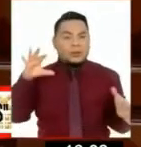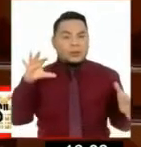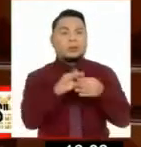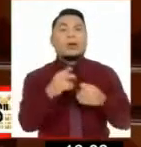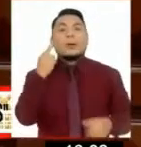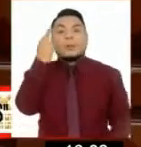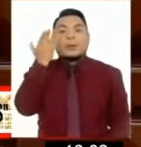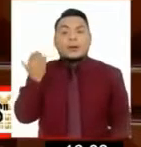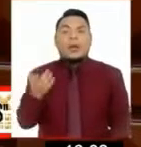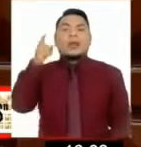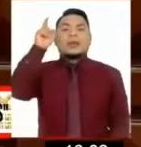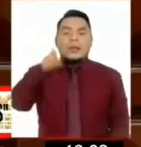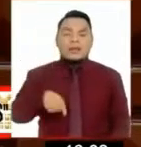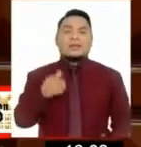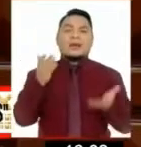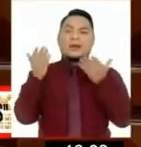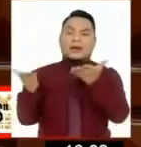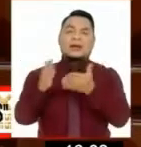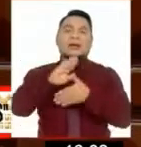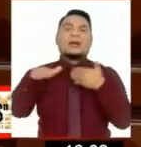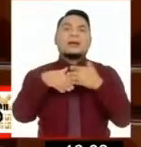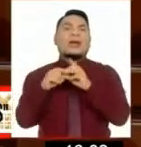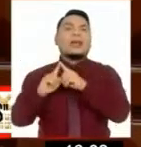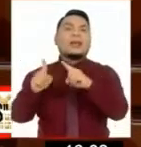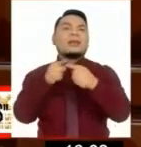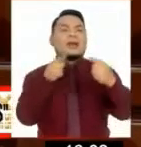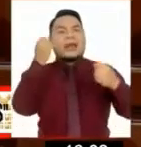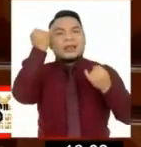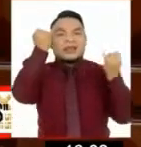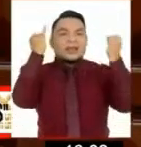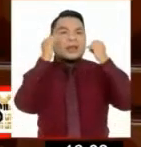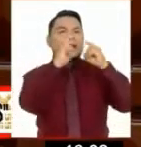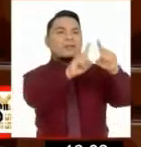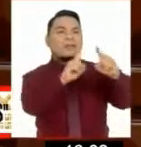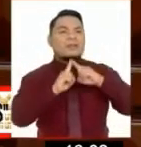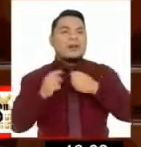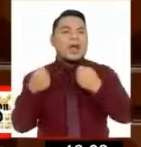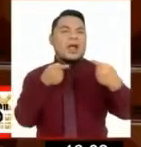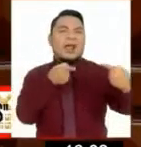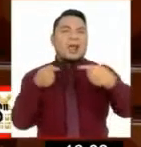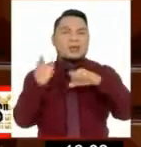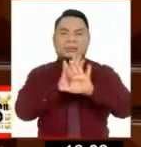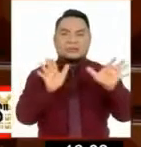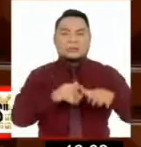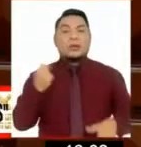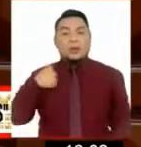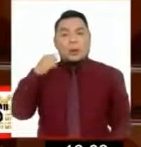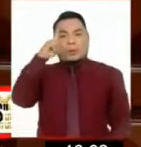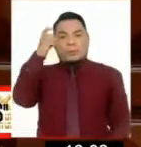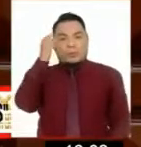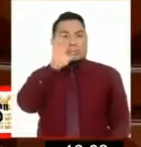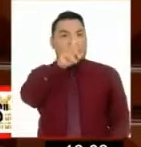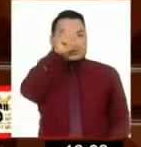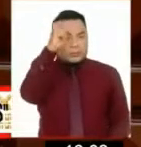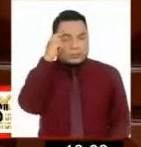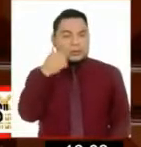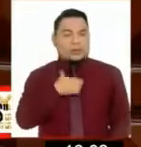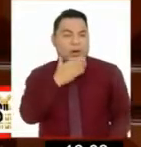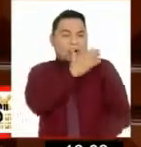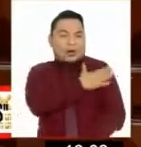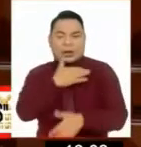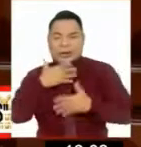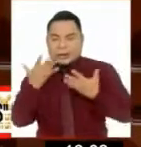ello, debemos dejar de lado las diferencias ideológicas, las posiciones políticas e intereses